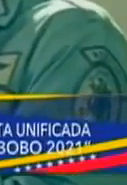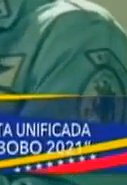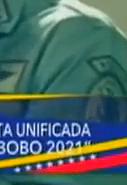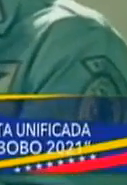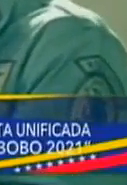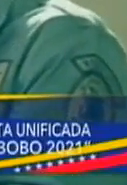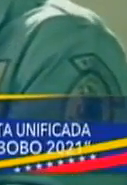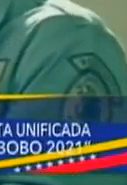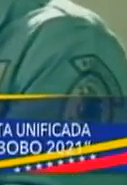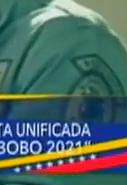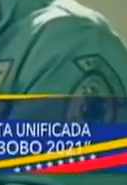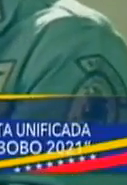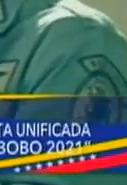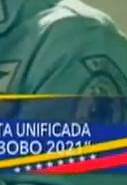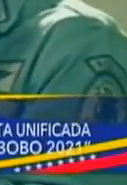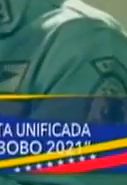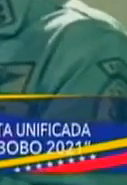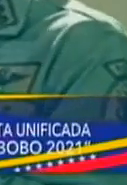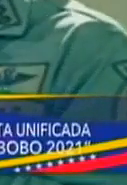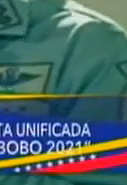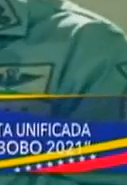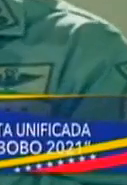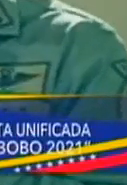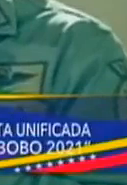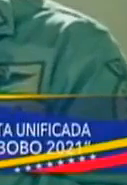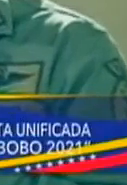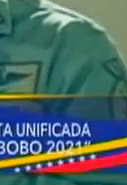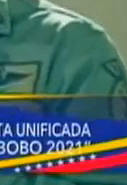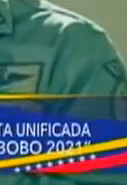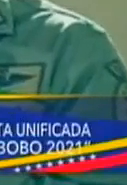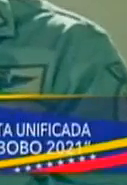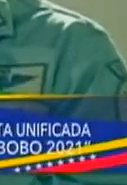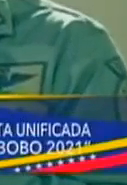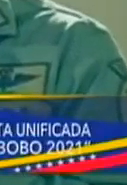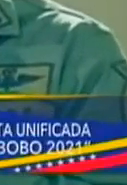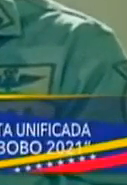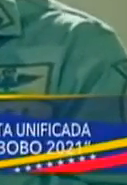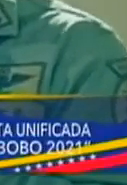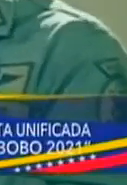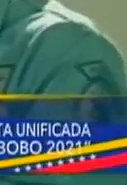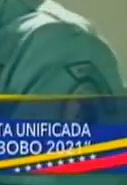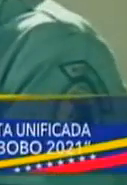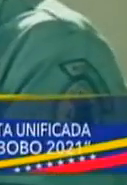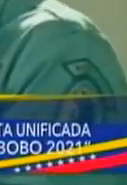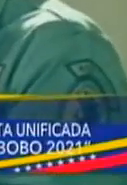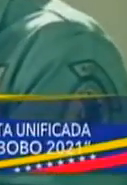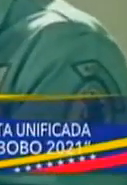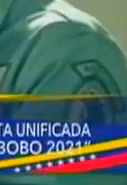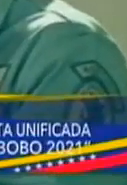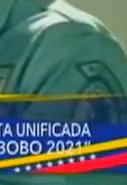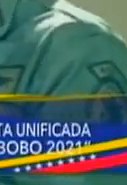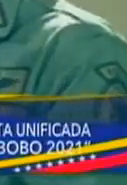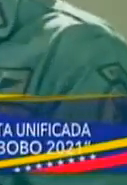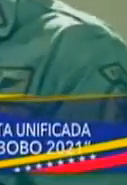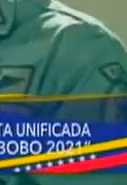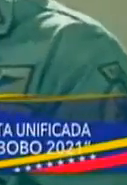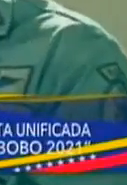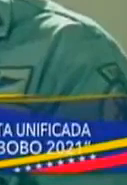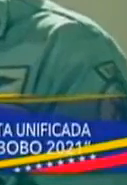de nuestros estratos sociales al imperialismo norteamericano, a las causas más perversas de la humanidad. No, tenemos